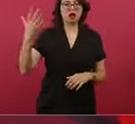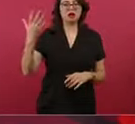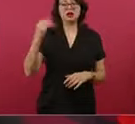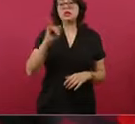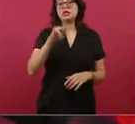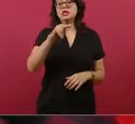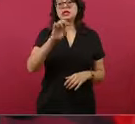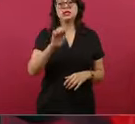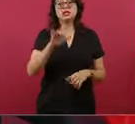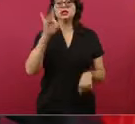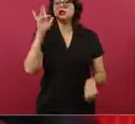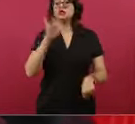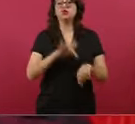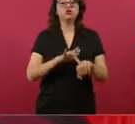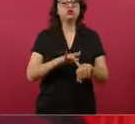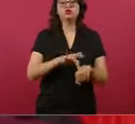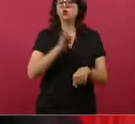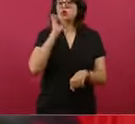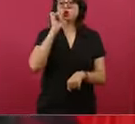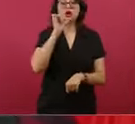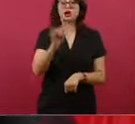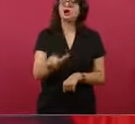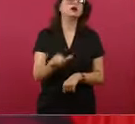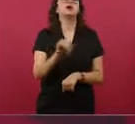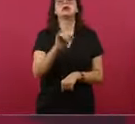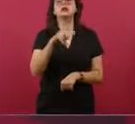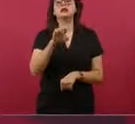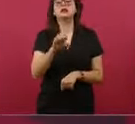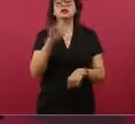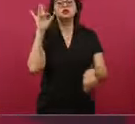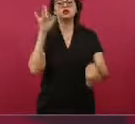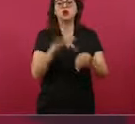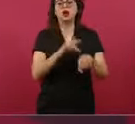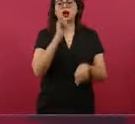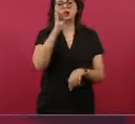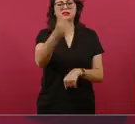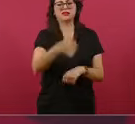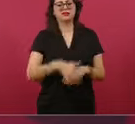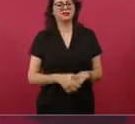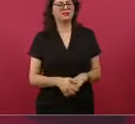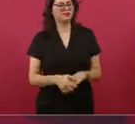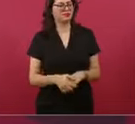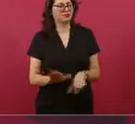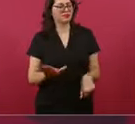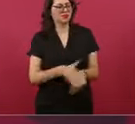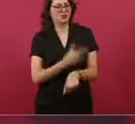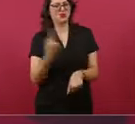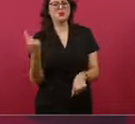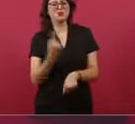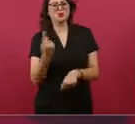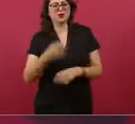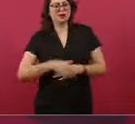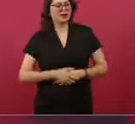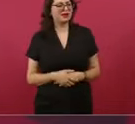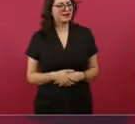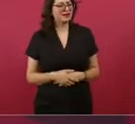Y ya, el INE no se toca. ¿Cómo no lo voy a tocar? Si yo lo